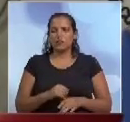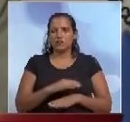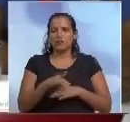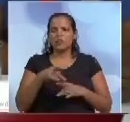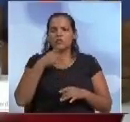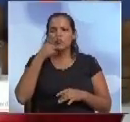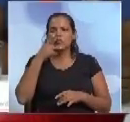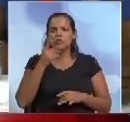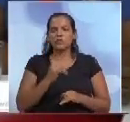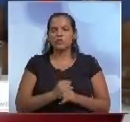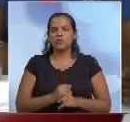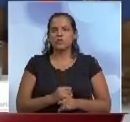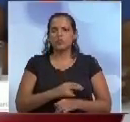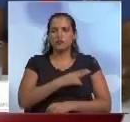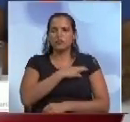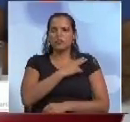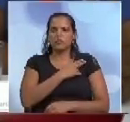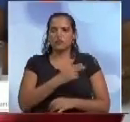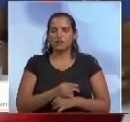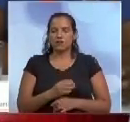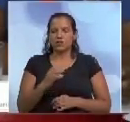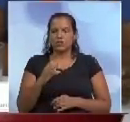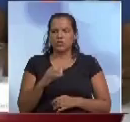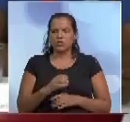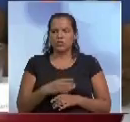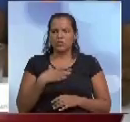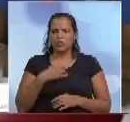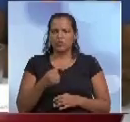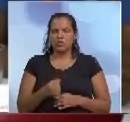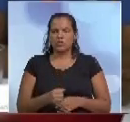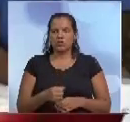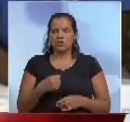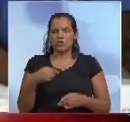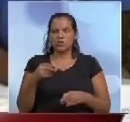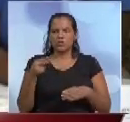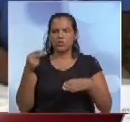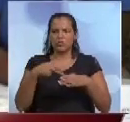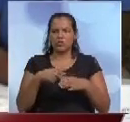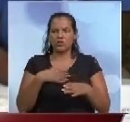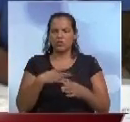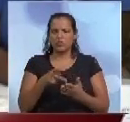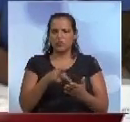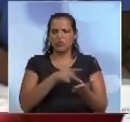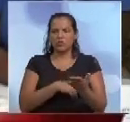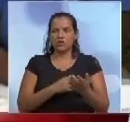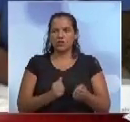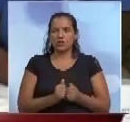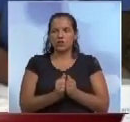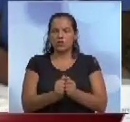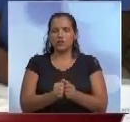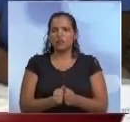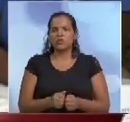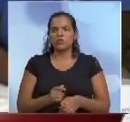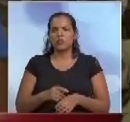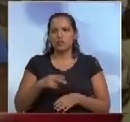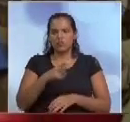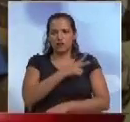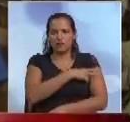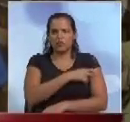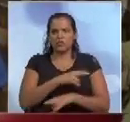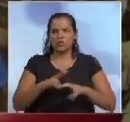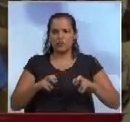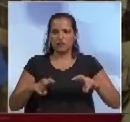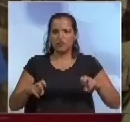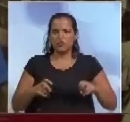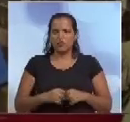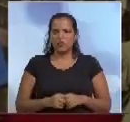del país. La Universidad Católica interviene en el proceso con el acompañamiento de docentes investigadores y